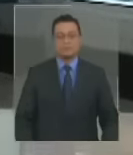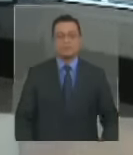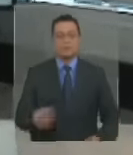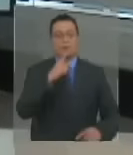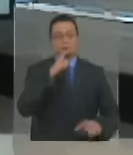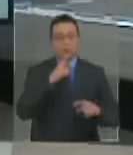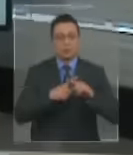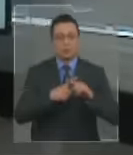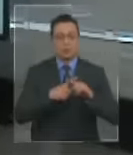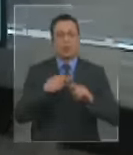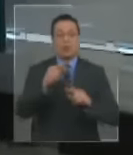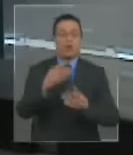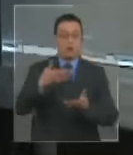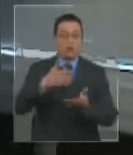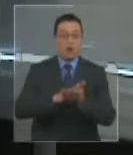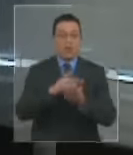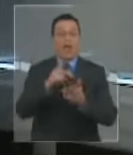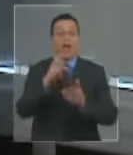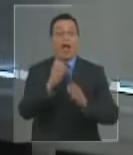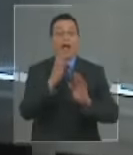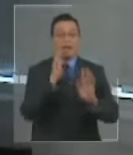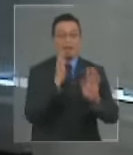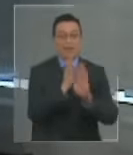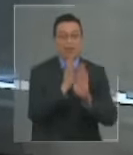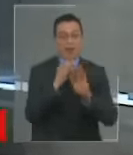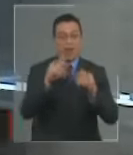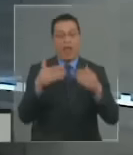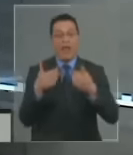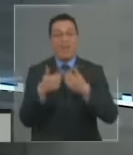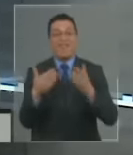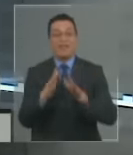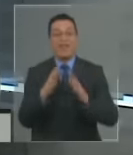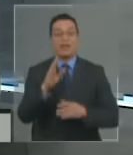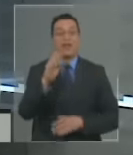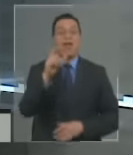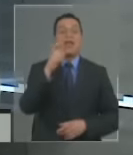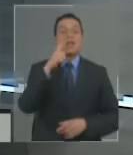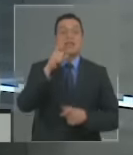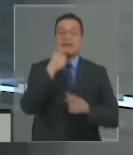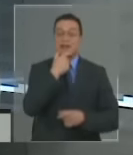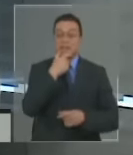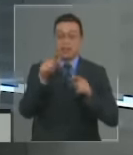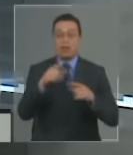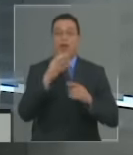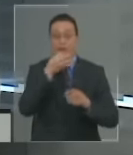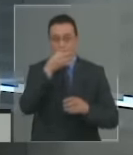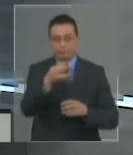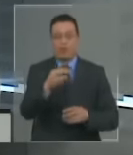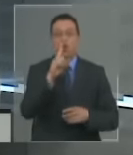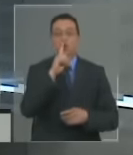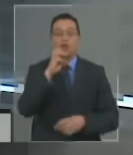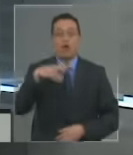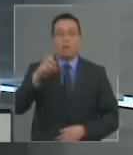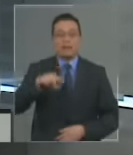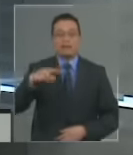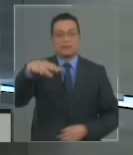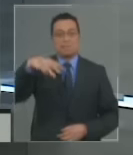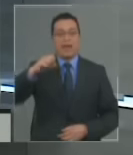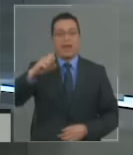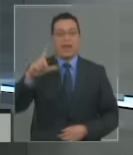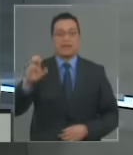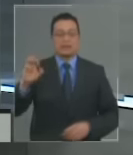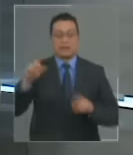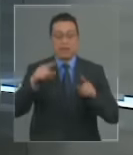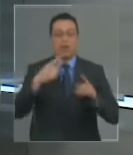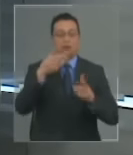Me llamo Muerte a los Traidores, Libertad para Gran Bretaña. Así respondió Thomas Mayer, acusado del homicidio